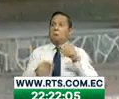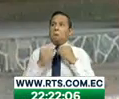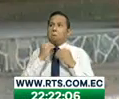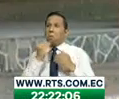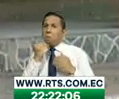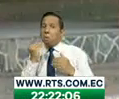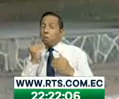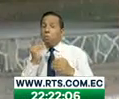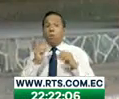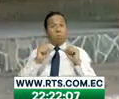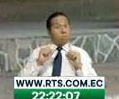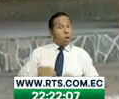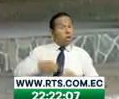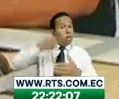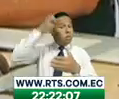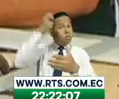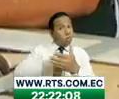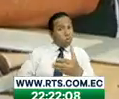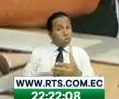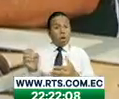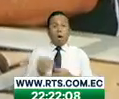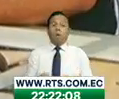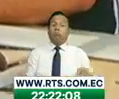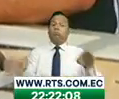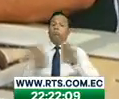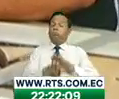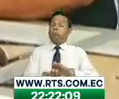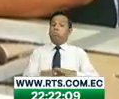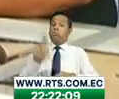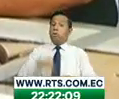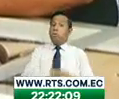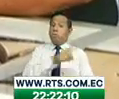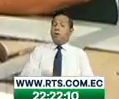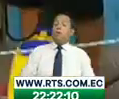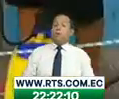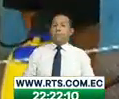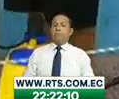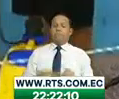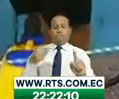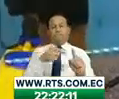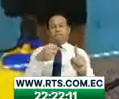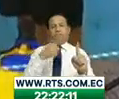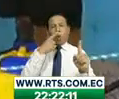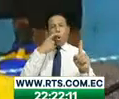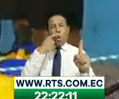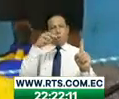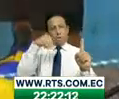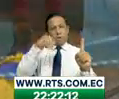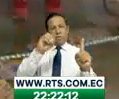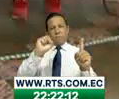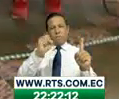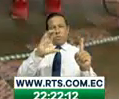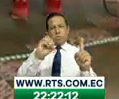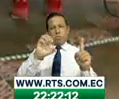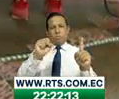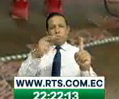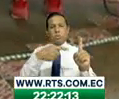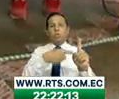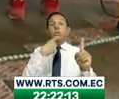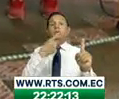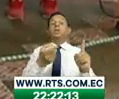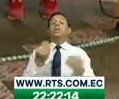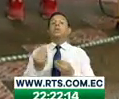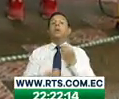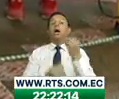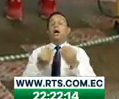amonestación, multa e incluso clausura. Acá, sin embargo, Wilding Moscoso se cura de todo mal a cuatro